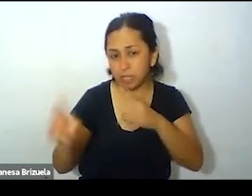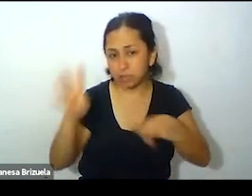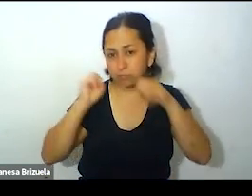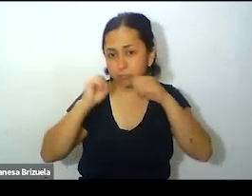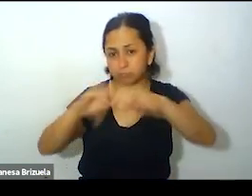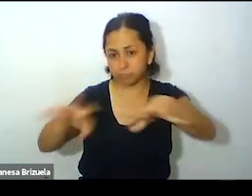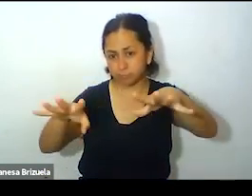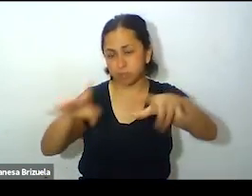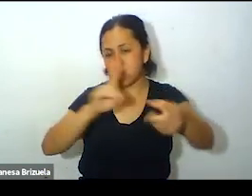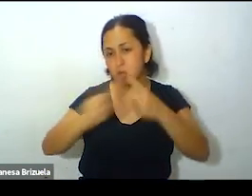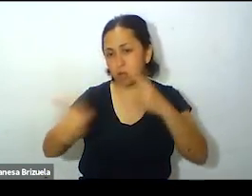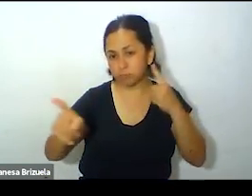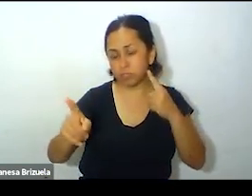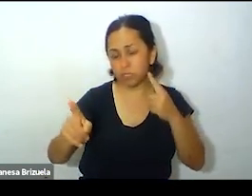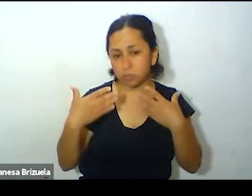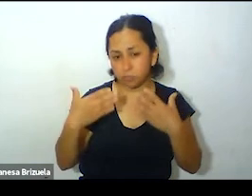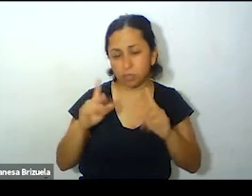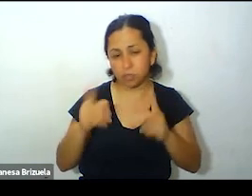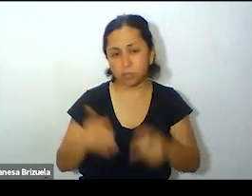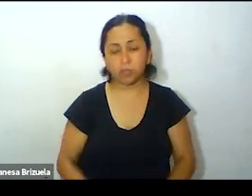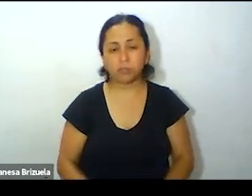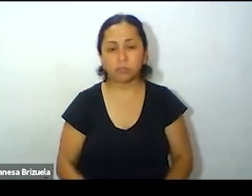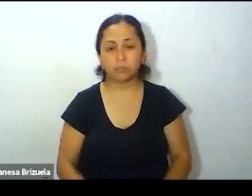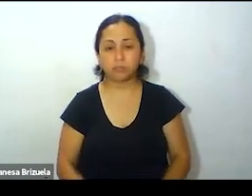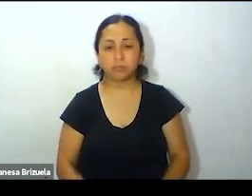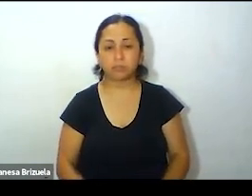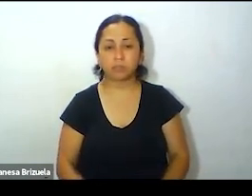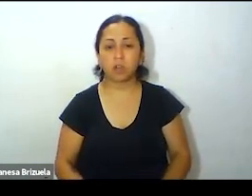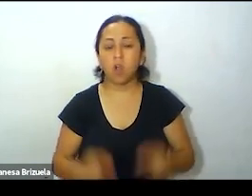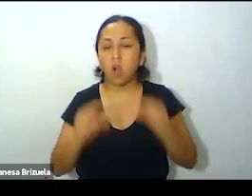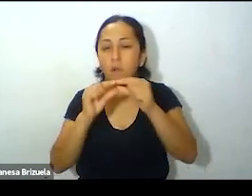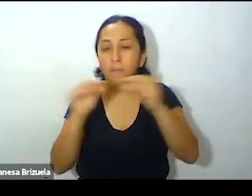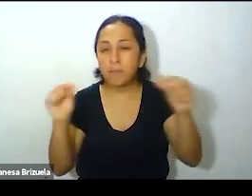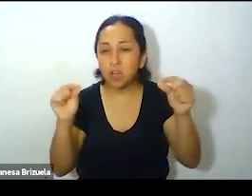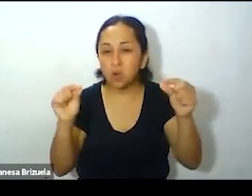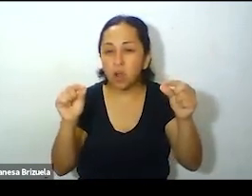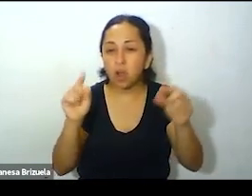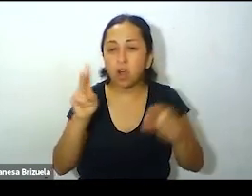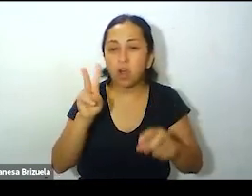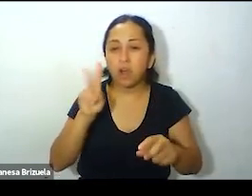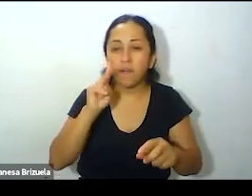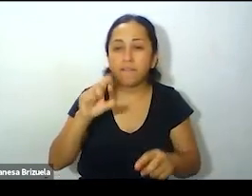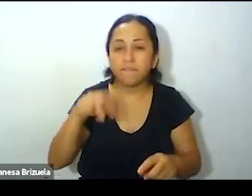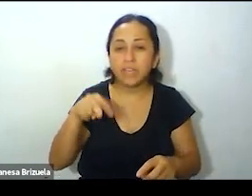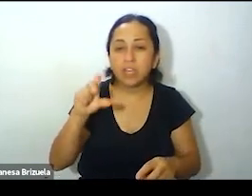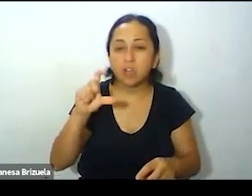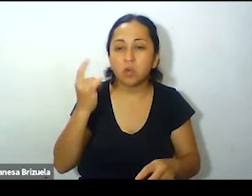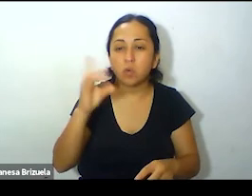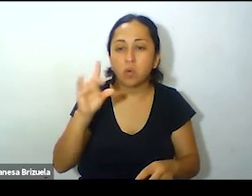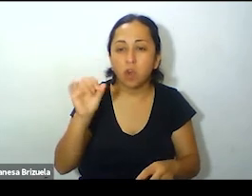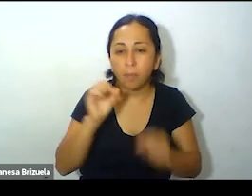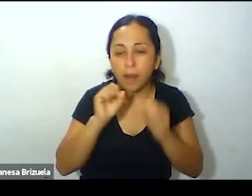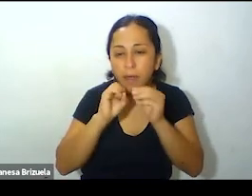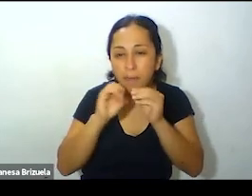las redes sociales o obtener un vínculo para enviar, también se puede.